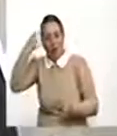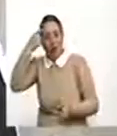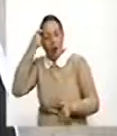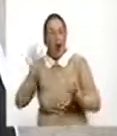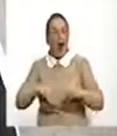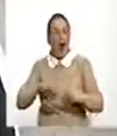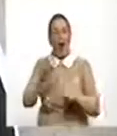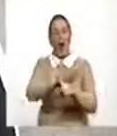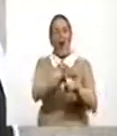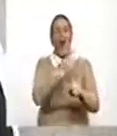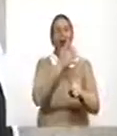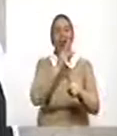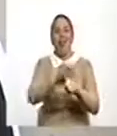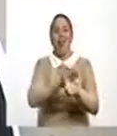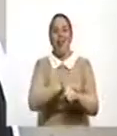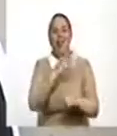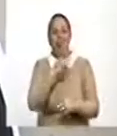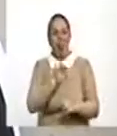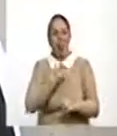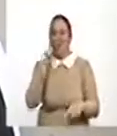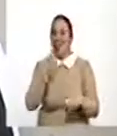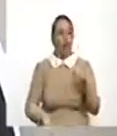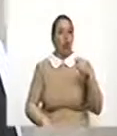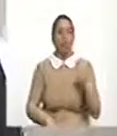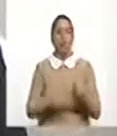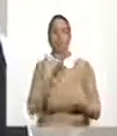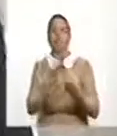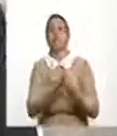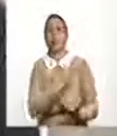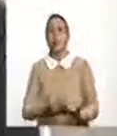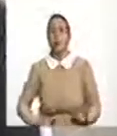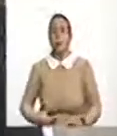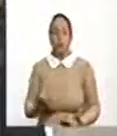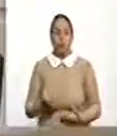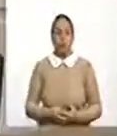de destruir el buen nombre del Estado colombiano. Gracias, señor presidente.